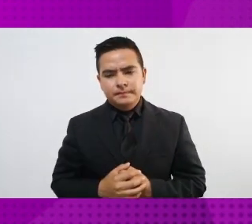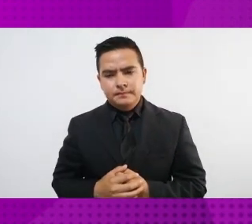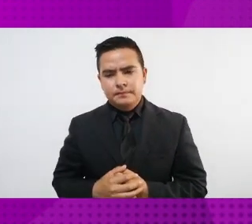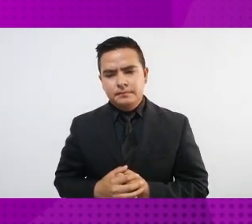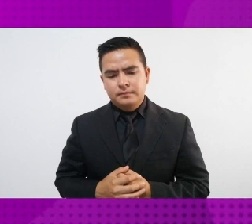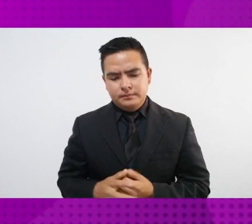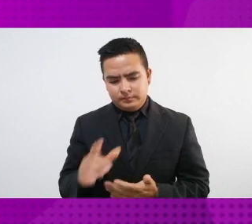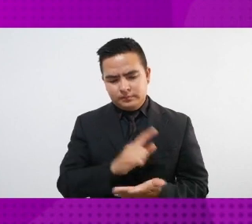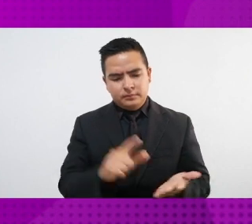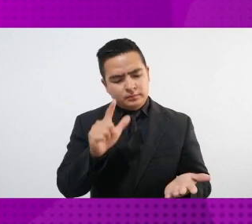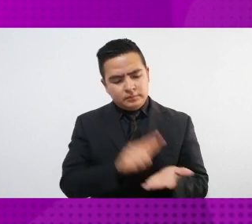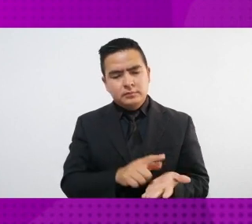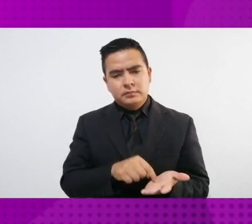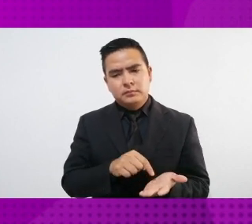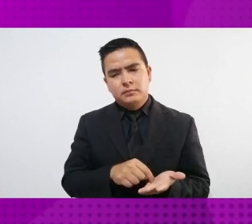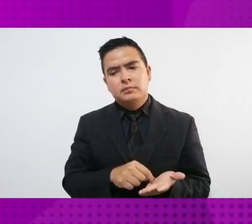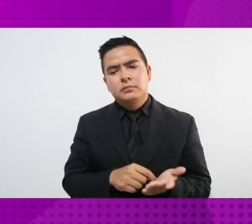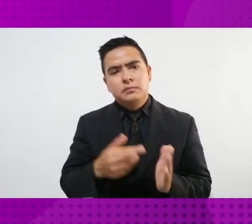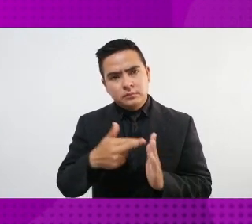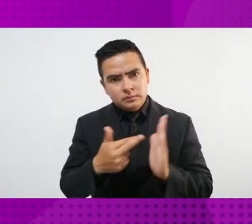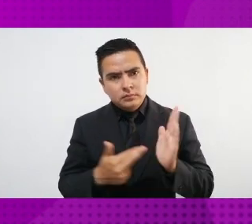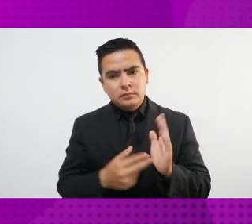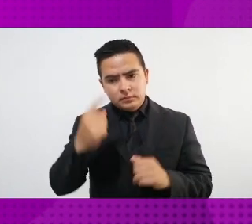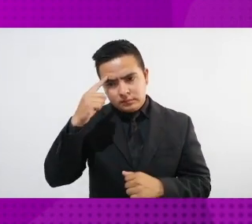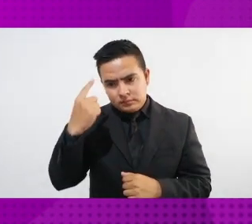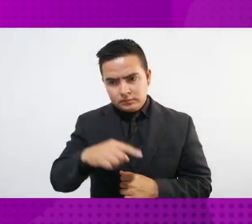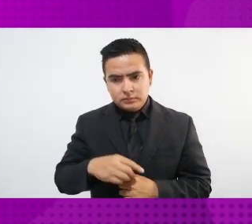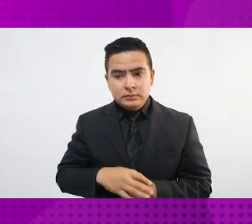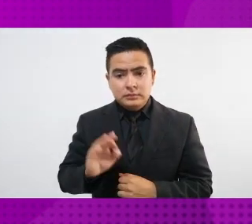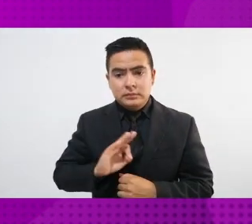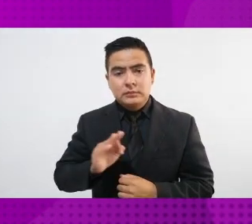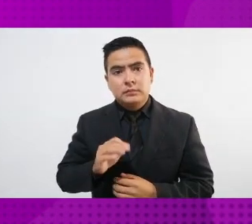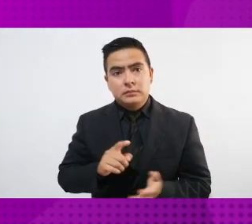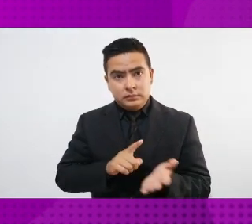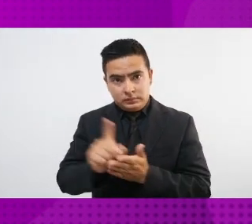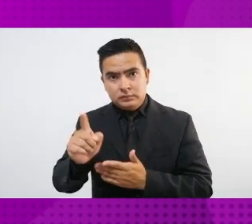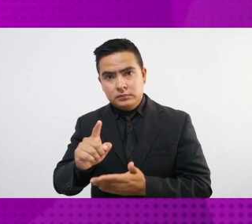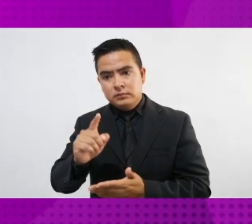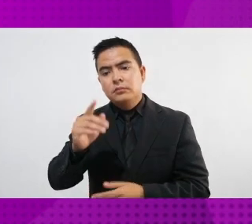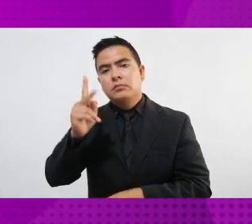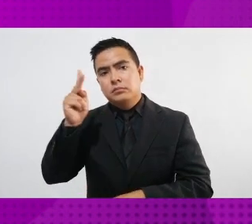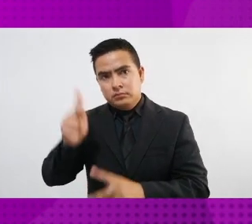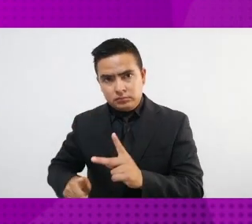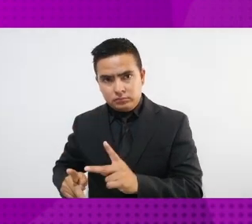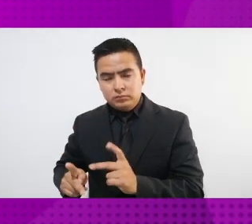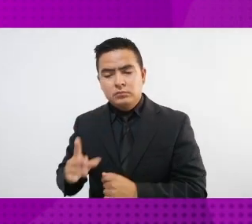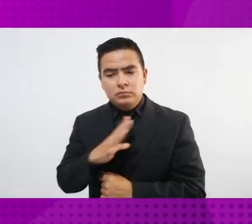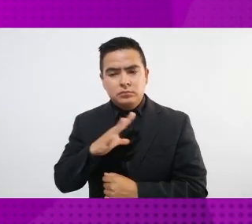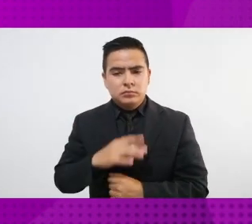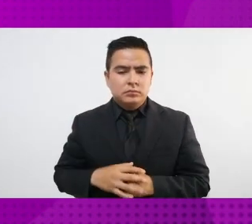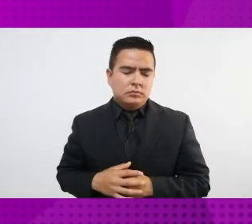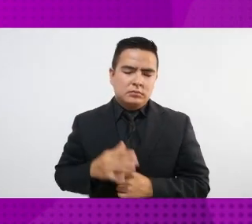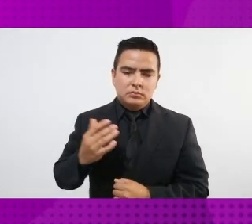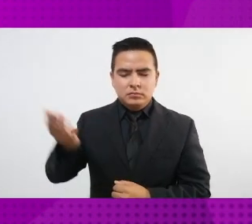que apuntan o construyen la idea de la suspensión de derechos, ¿no? Y creo que es importante hablar de eso. Yo lo he